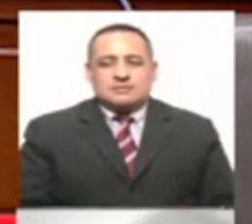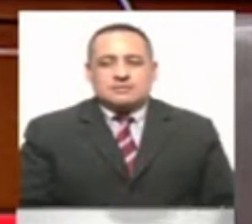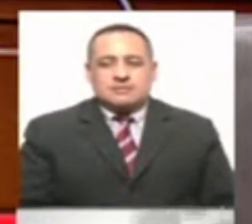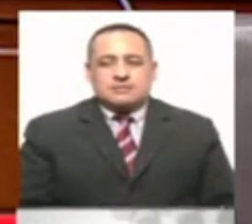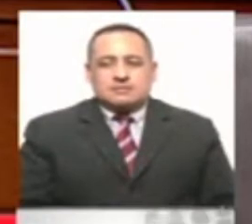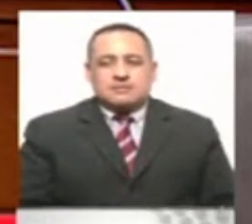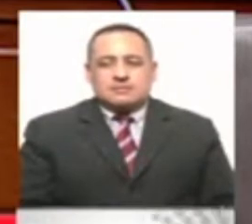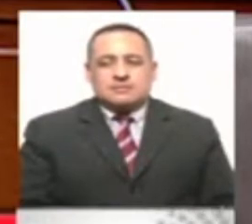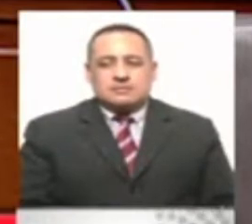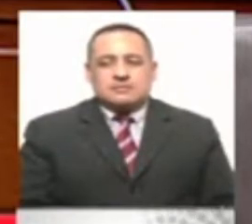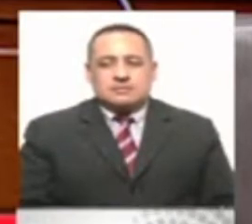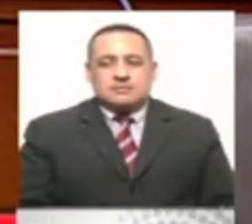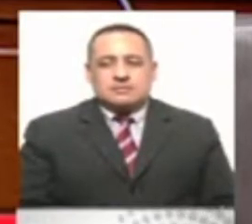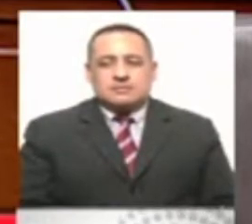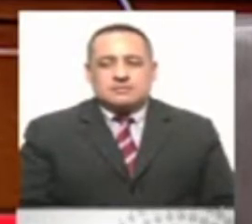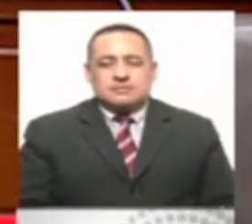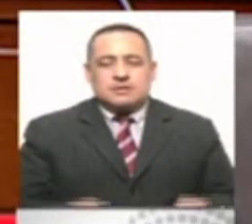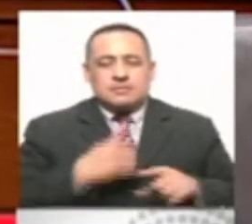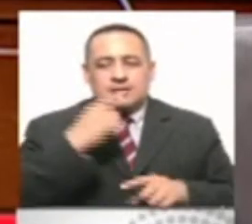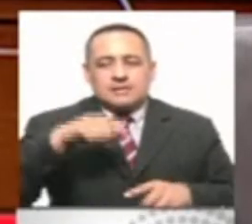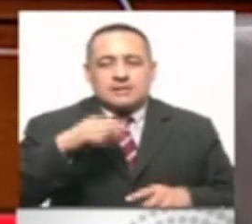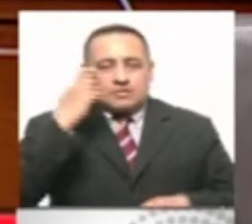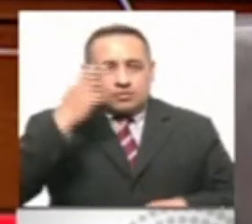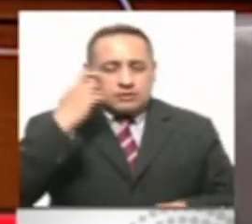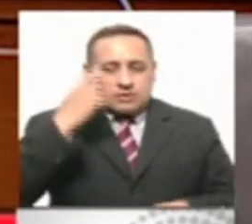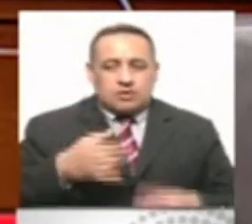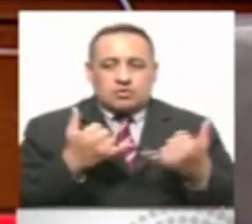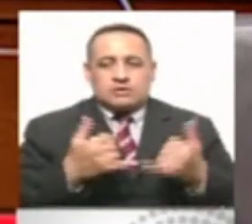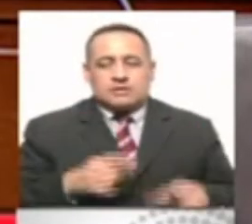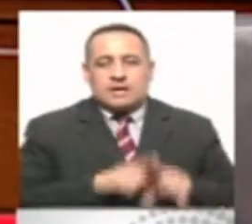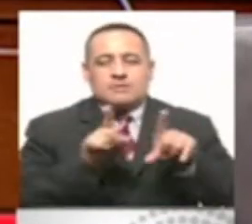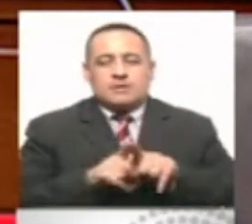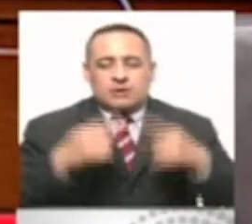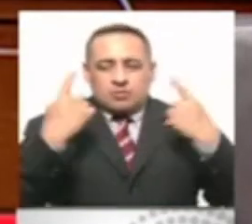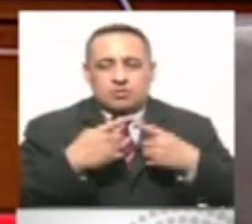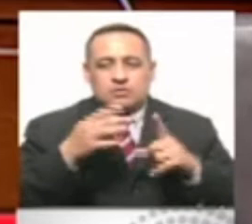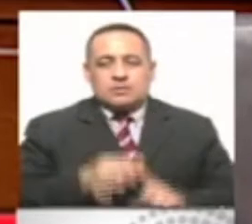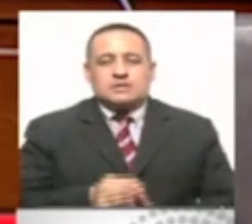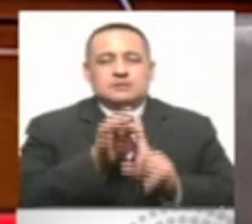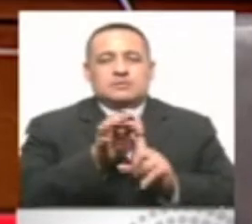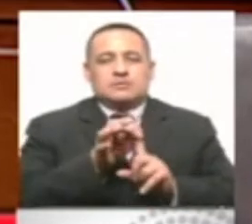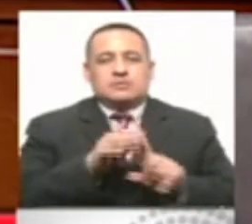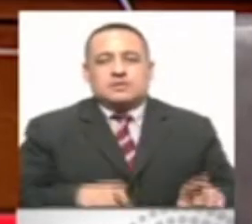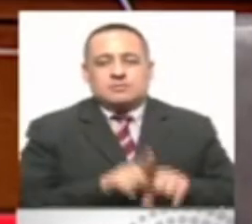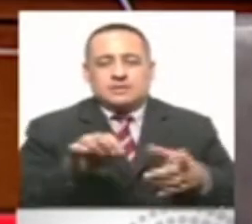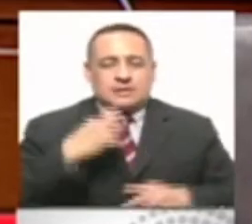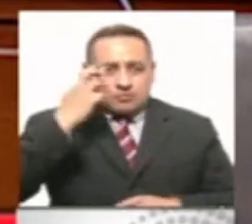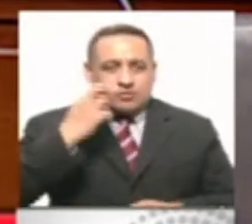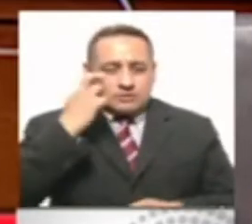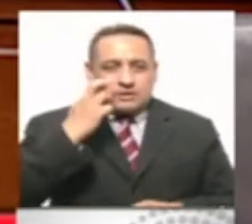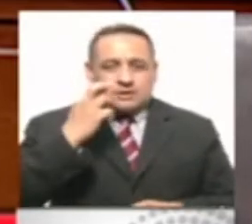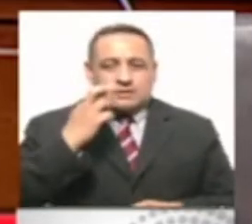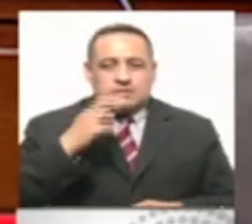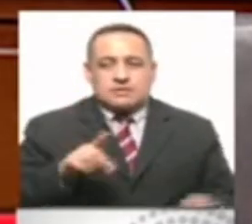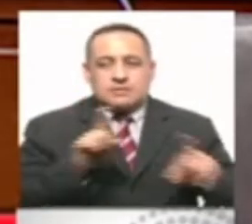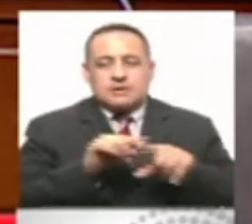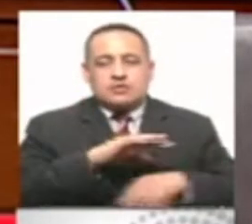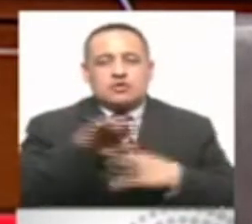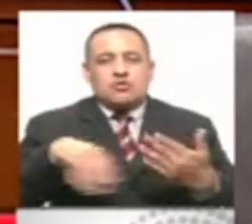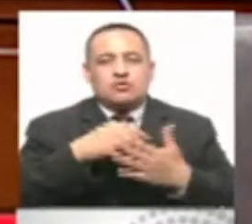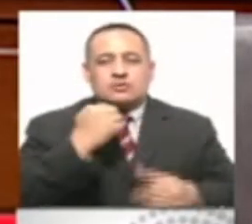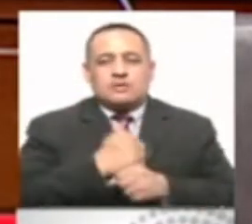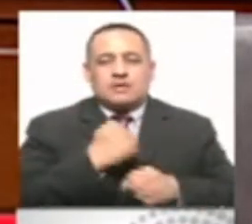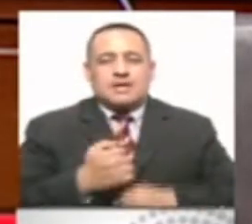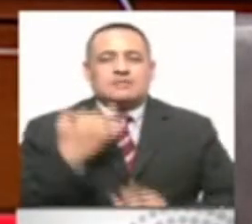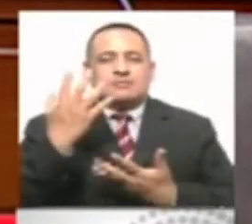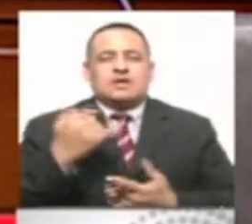necesidad en la política hoy día, ser coherentes como un principio de la política. Ahí están los trabajadores